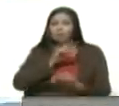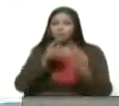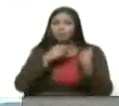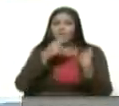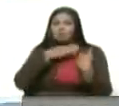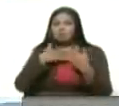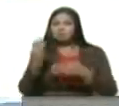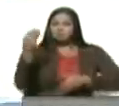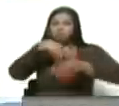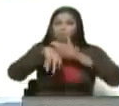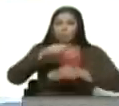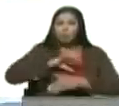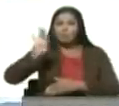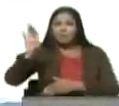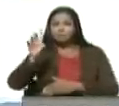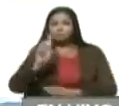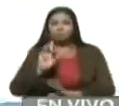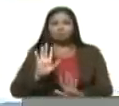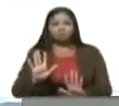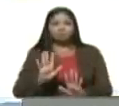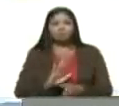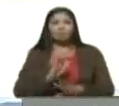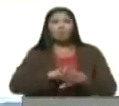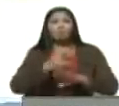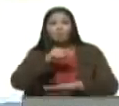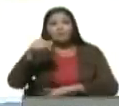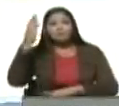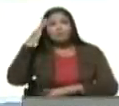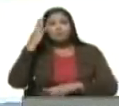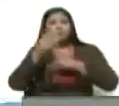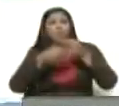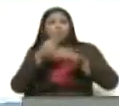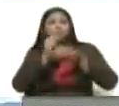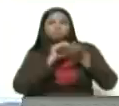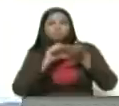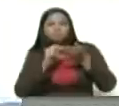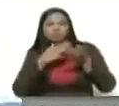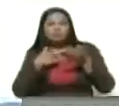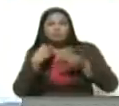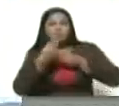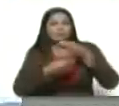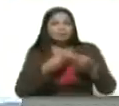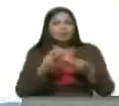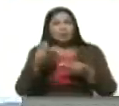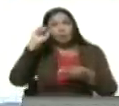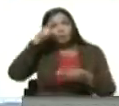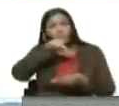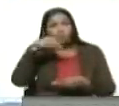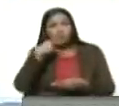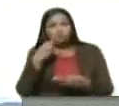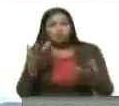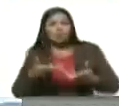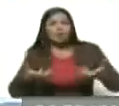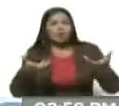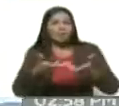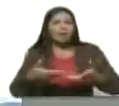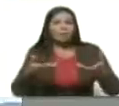los que querían invadir a nuestra patria. Porque ya ustedes saben cómo la estaban escribiendo. Recuerdan que dijeron que nosotros habíamos quemado